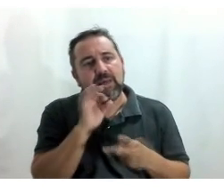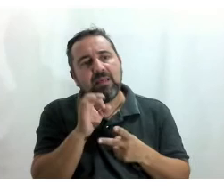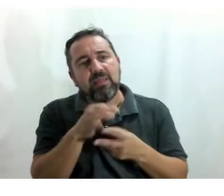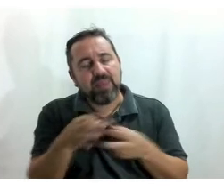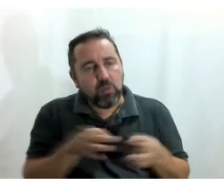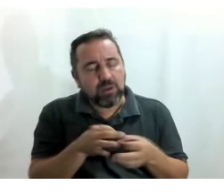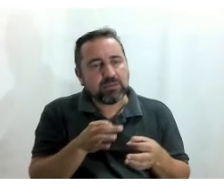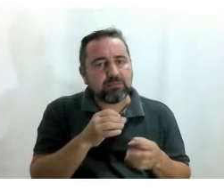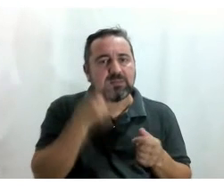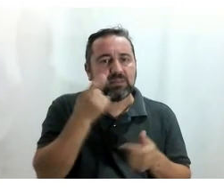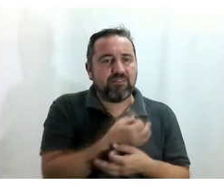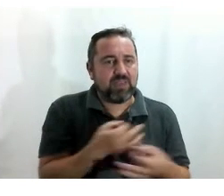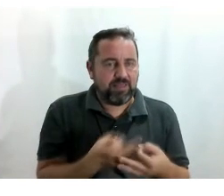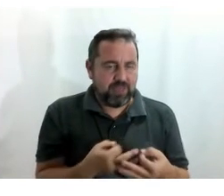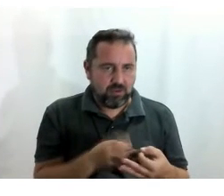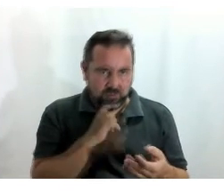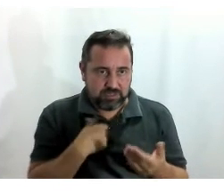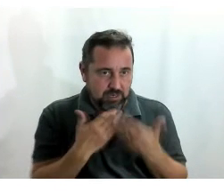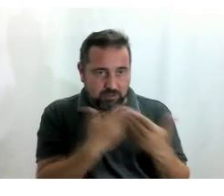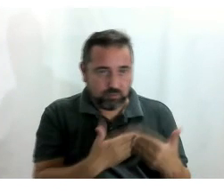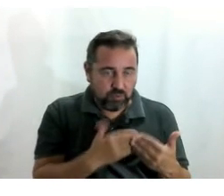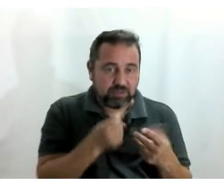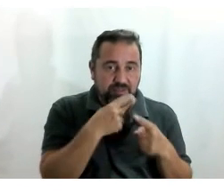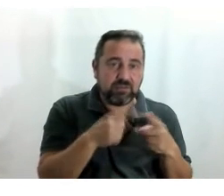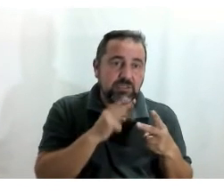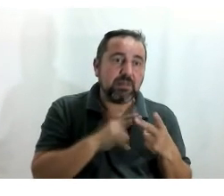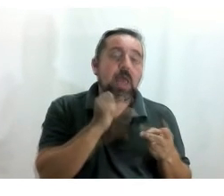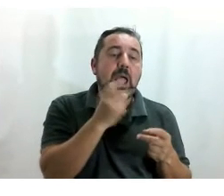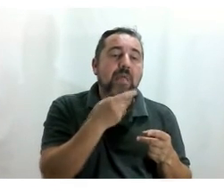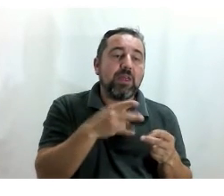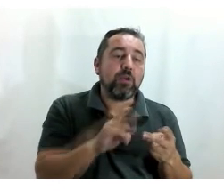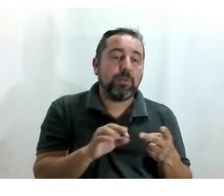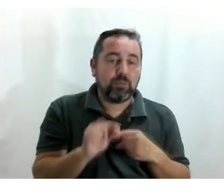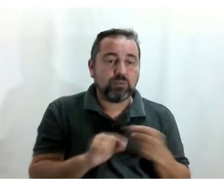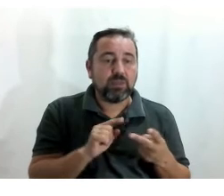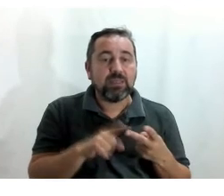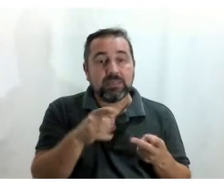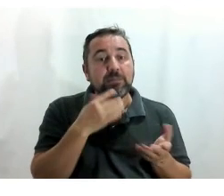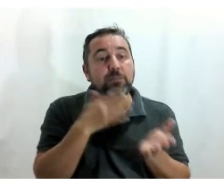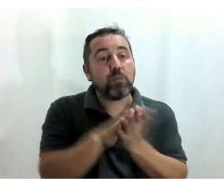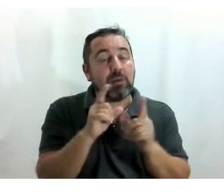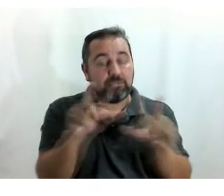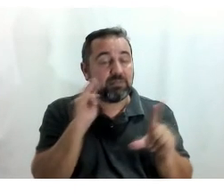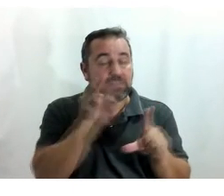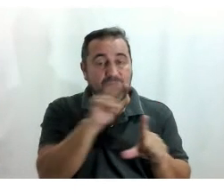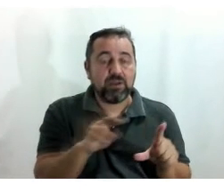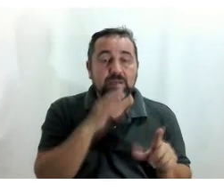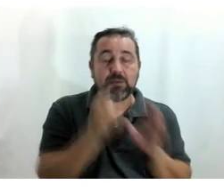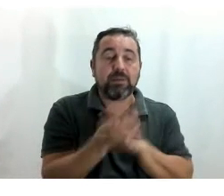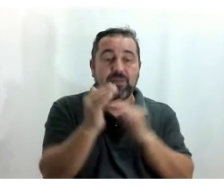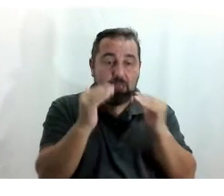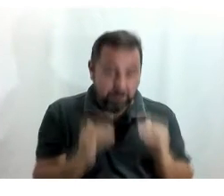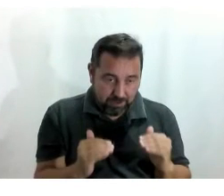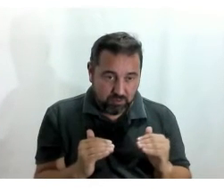mayor eficacia. Se hicieron estudios con diferentes adenovirus y, por ejemplo, en esta publicación se determina que este que aparece aquí